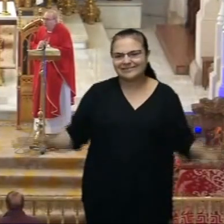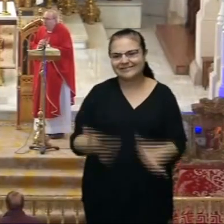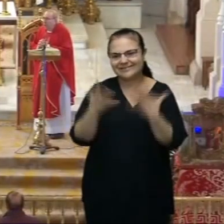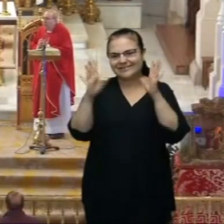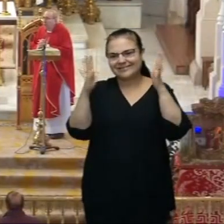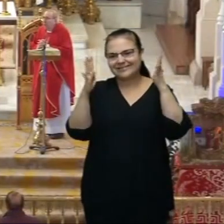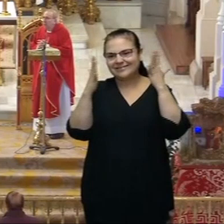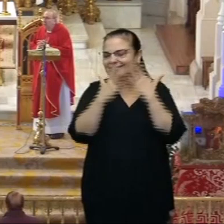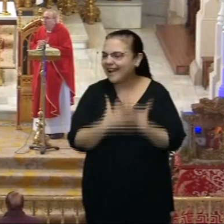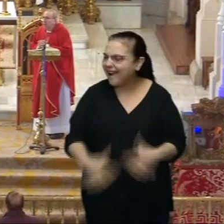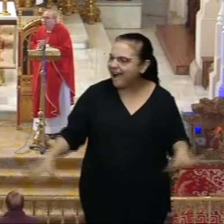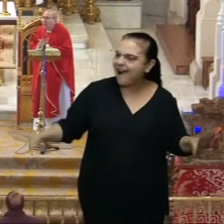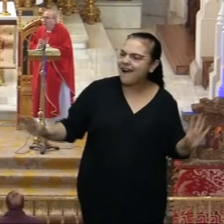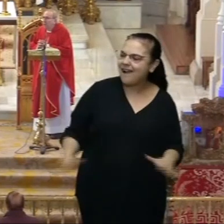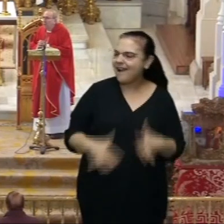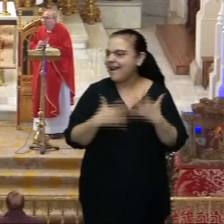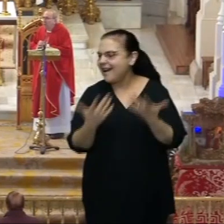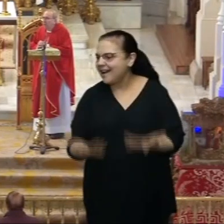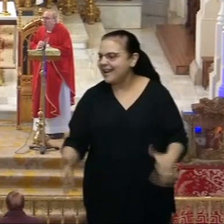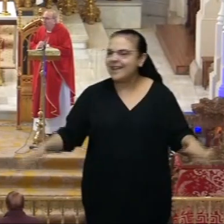Aleluya,